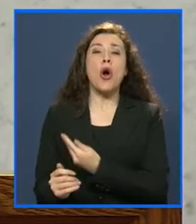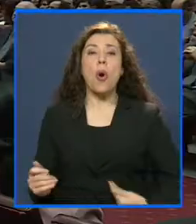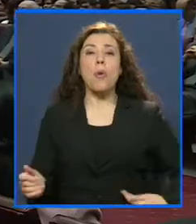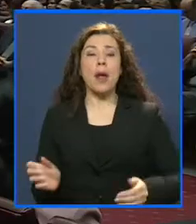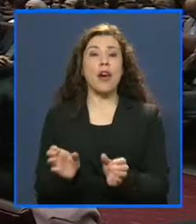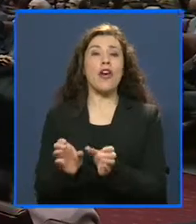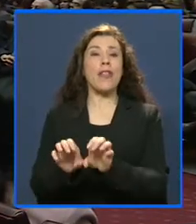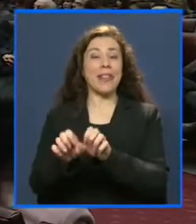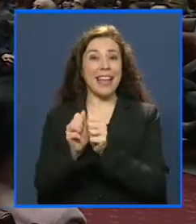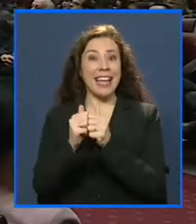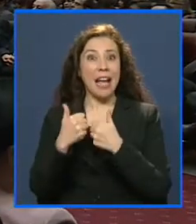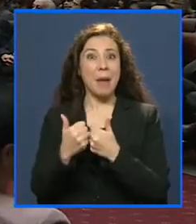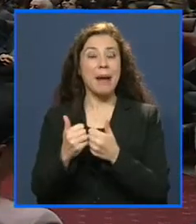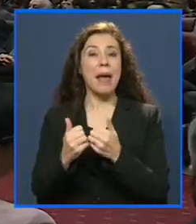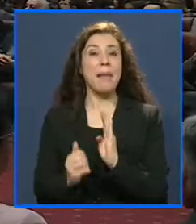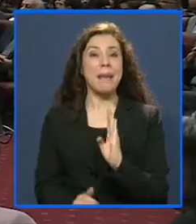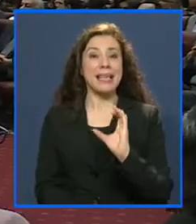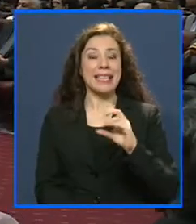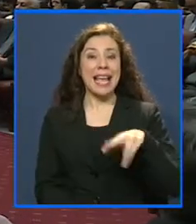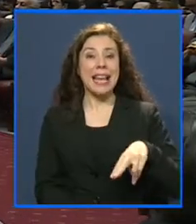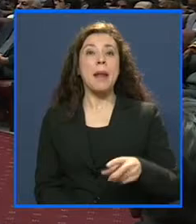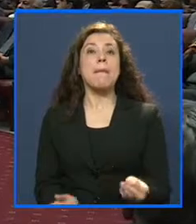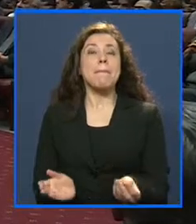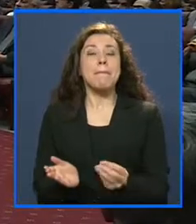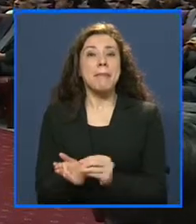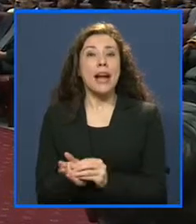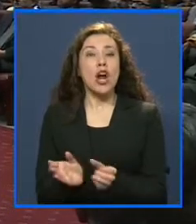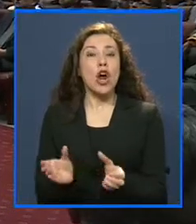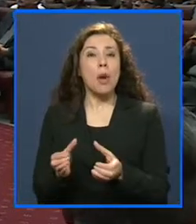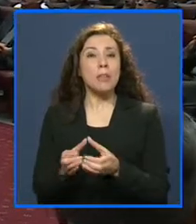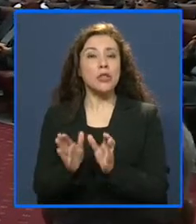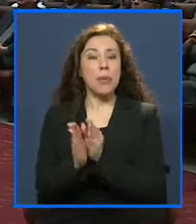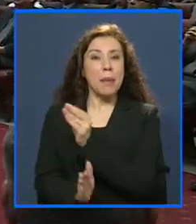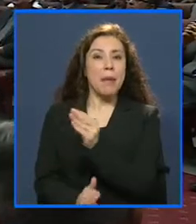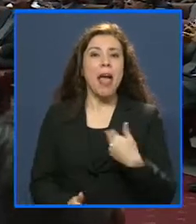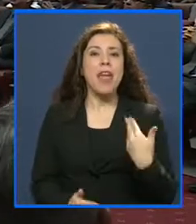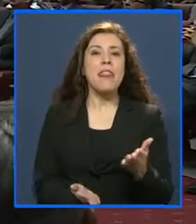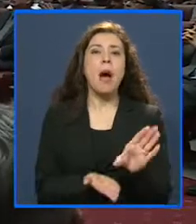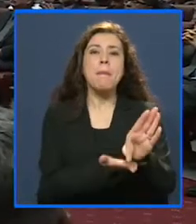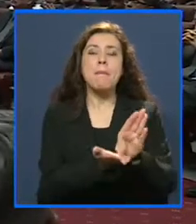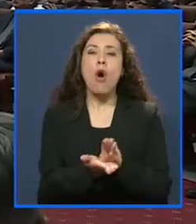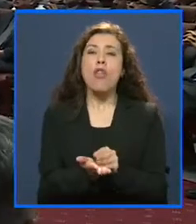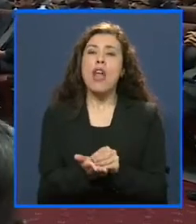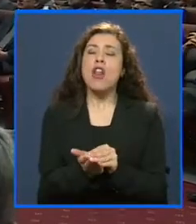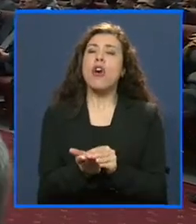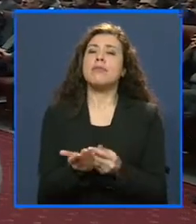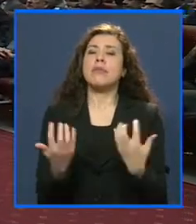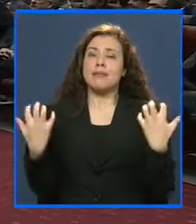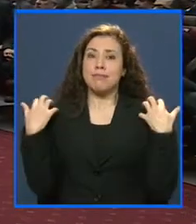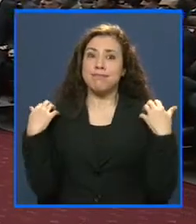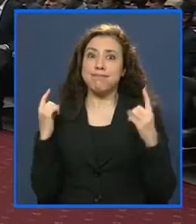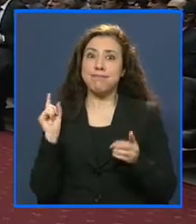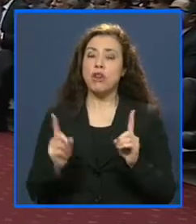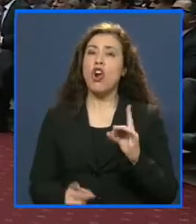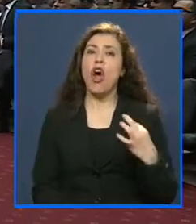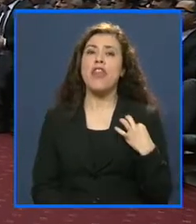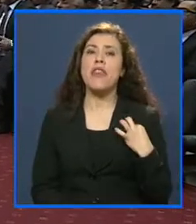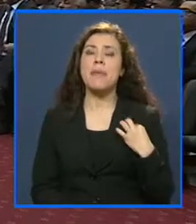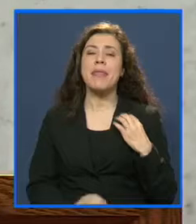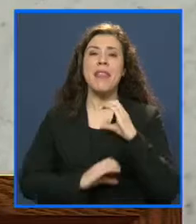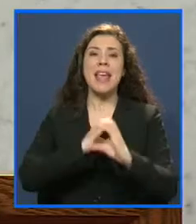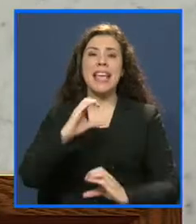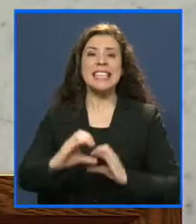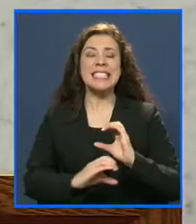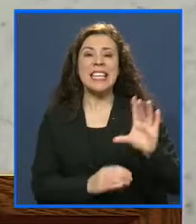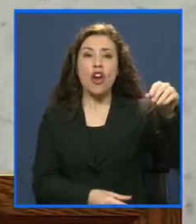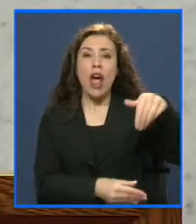bcn robusteciendo la comisión de biblioteca y dotándola de un modelo de gobernanza que no dependa de los ciclos electorales